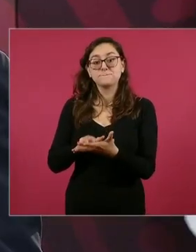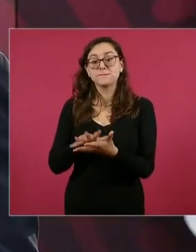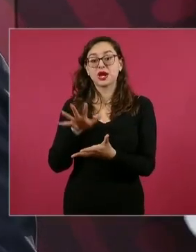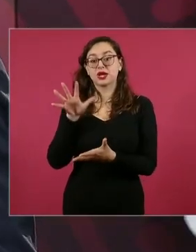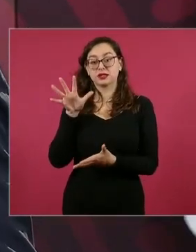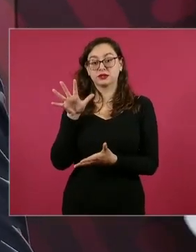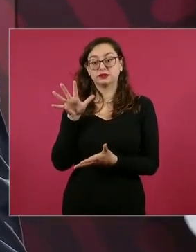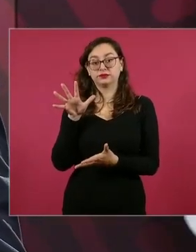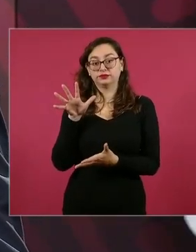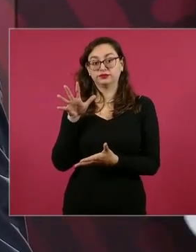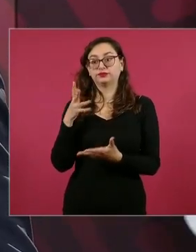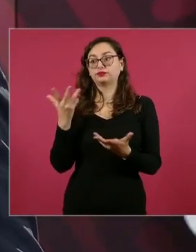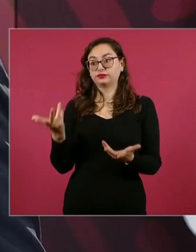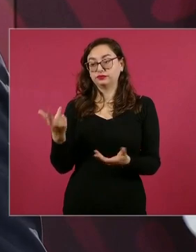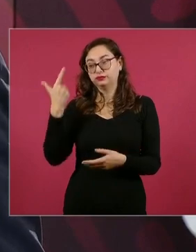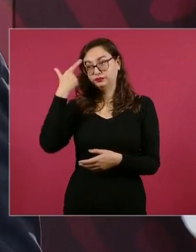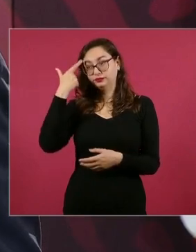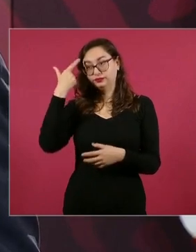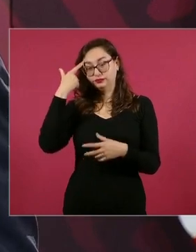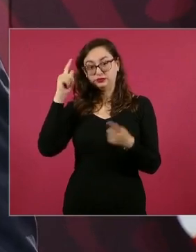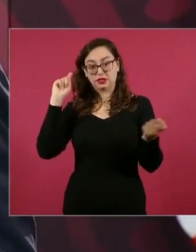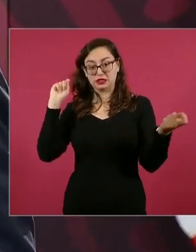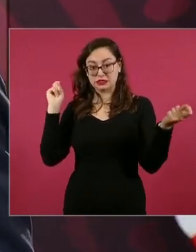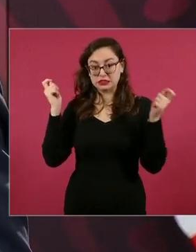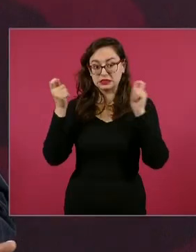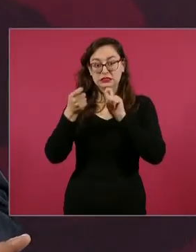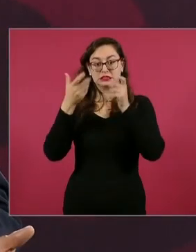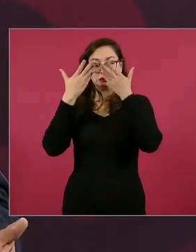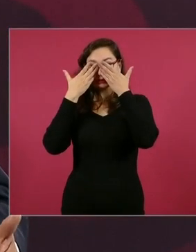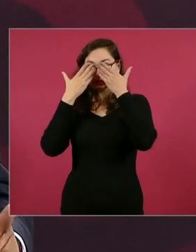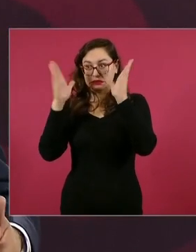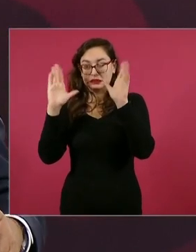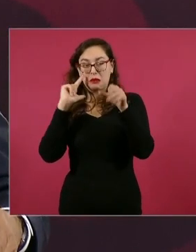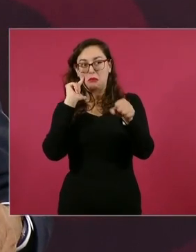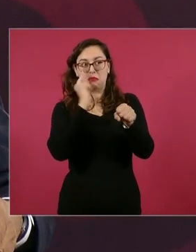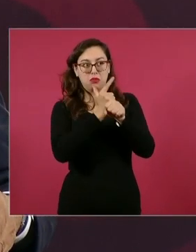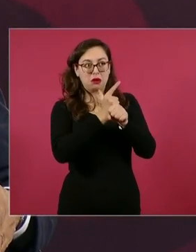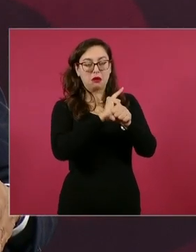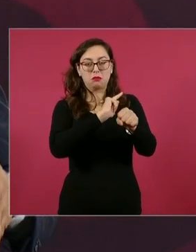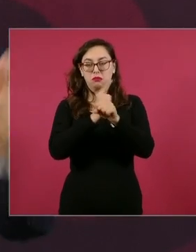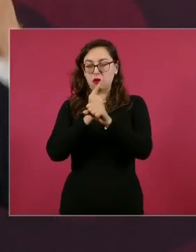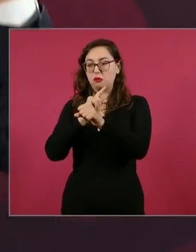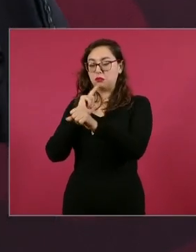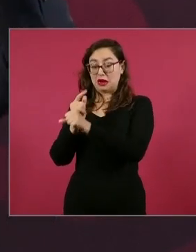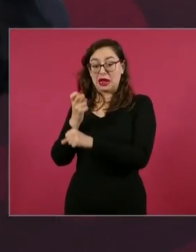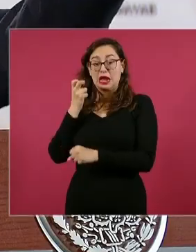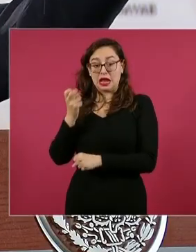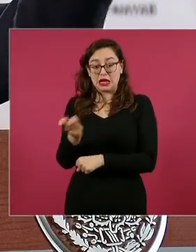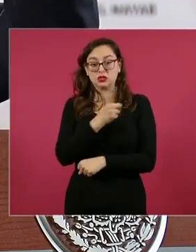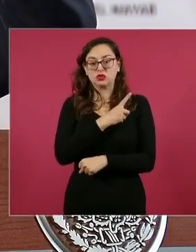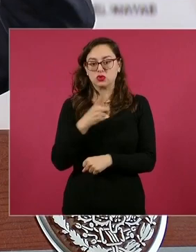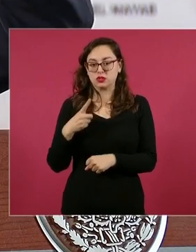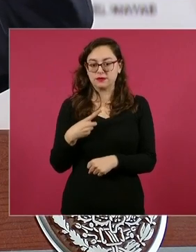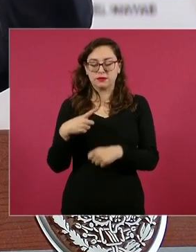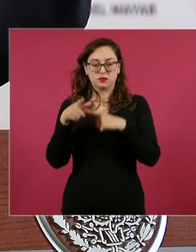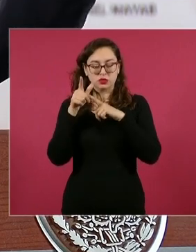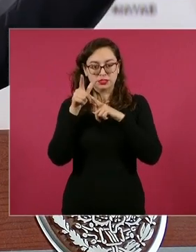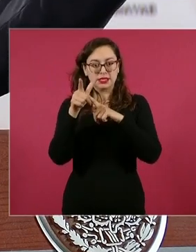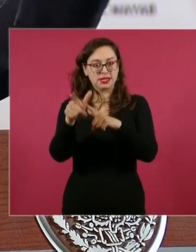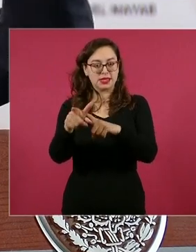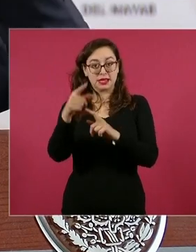este continuar con la revolución de las concienci y